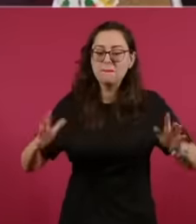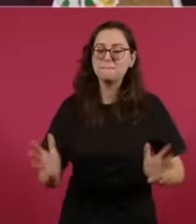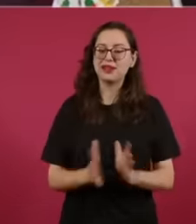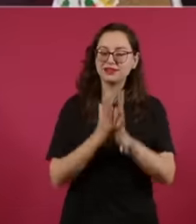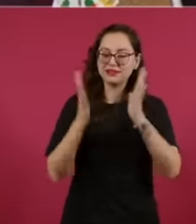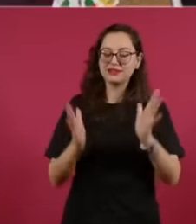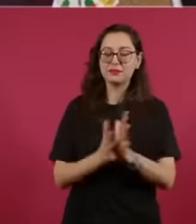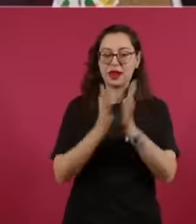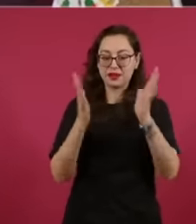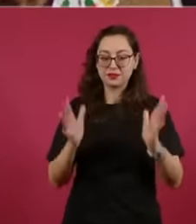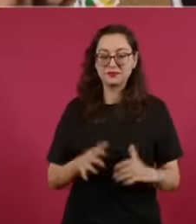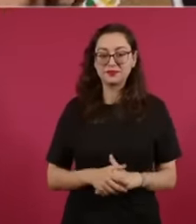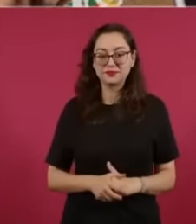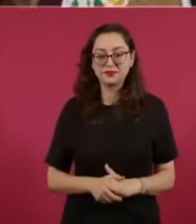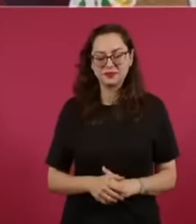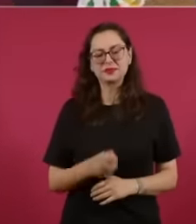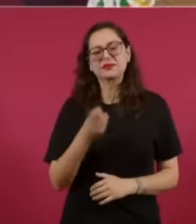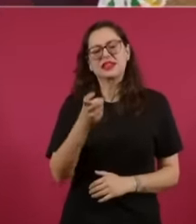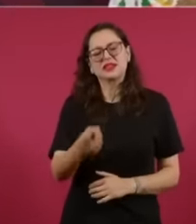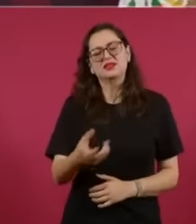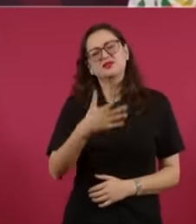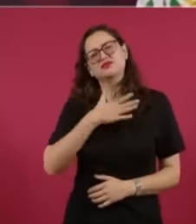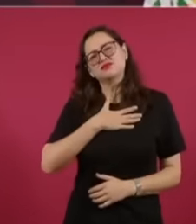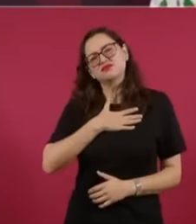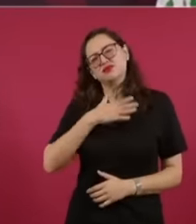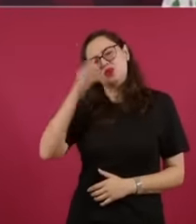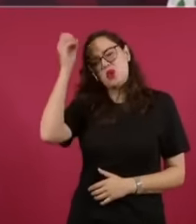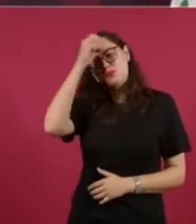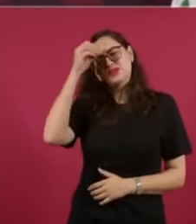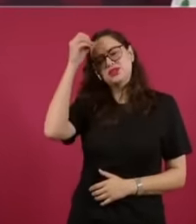Entonces, eso es lo que puedo comentar.